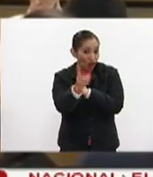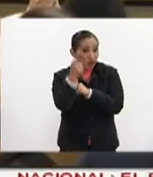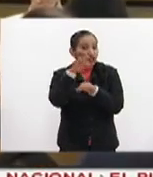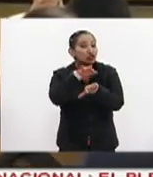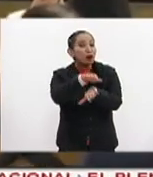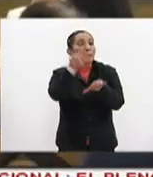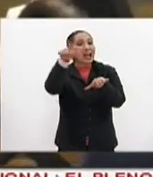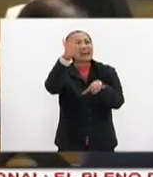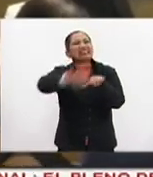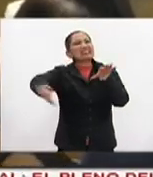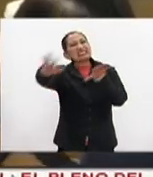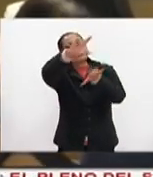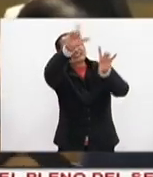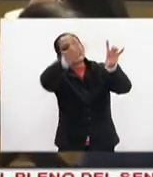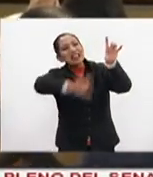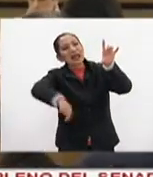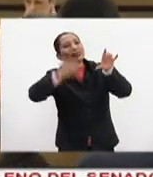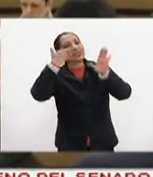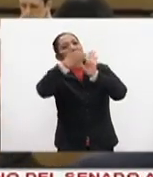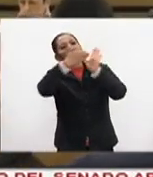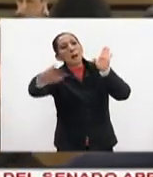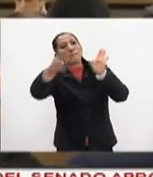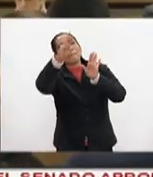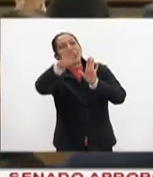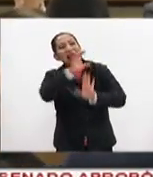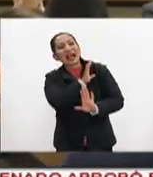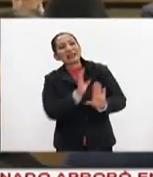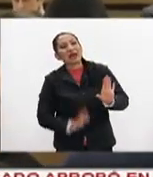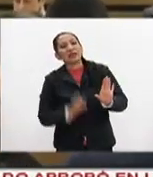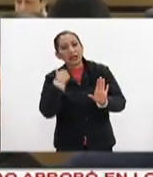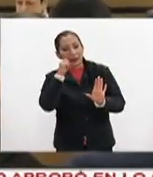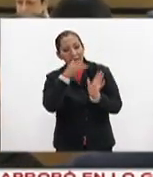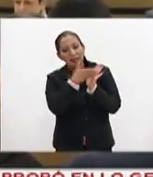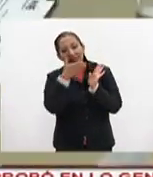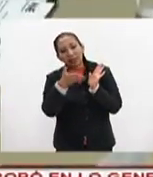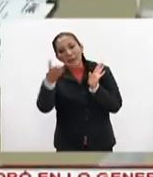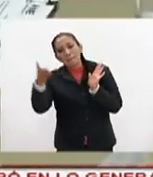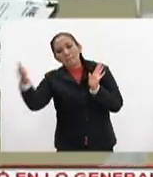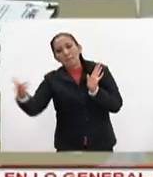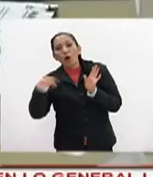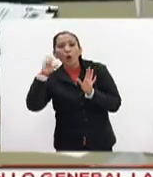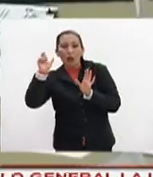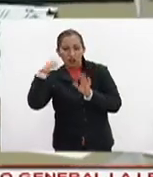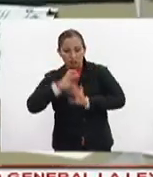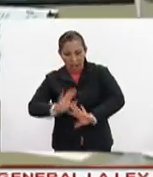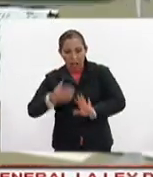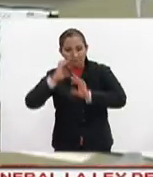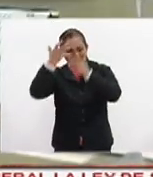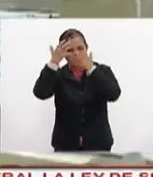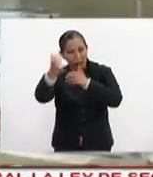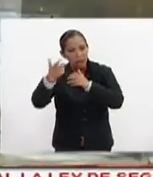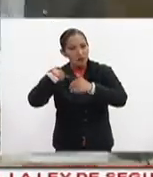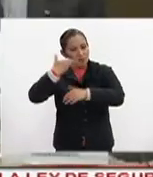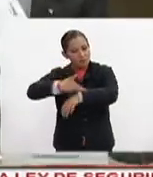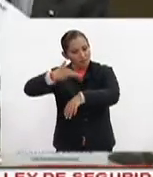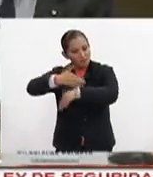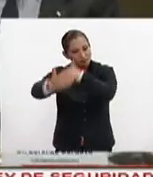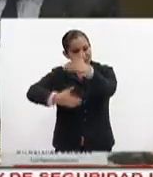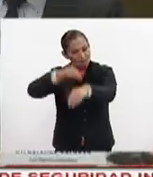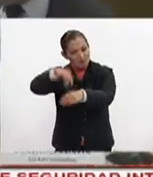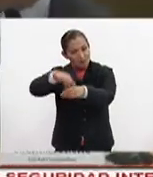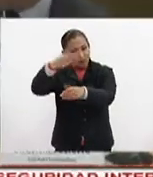sobre la cobertura del periodo de precampañas y después en las etapas de campañas en el marco del proceso